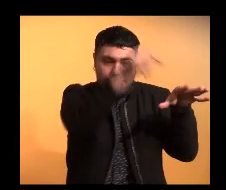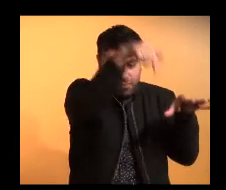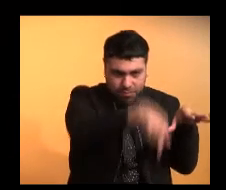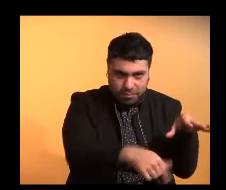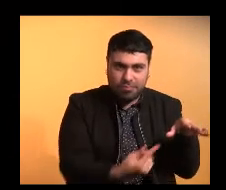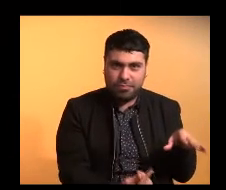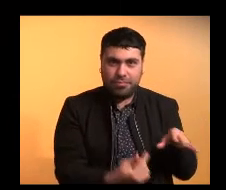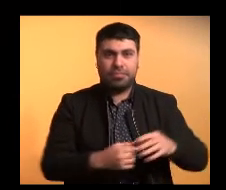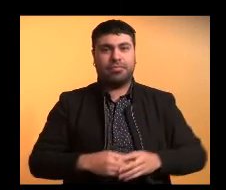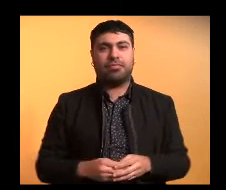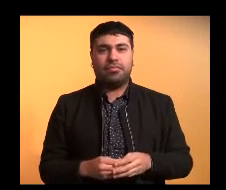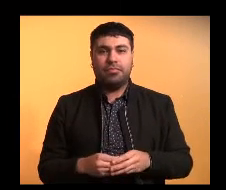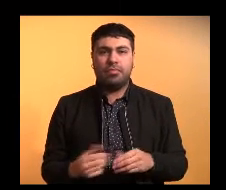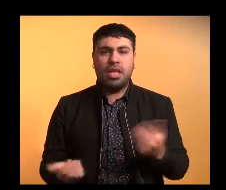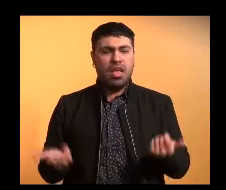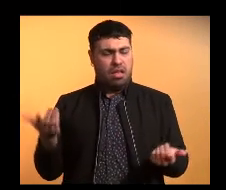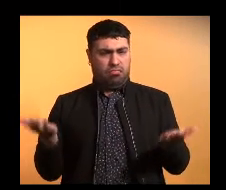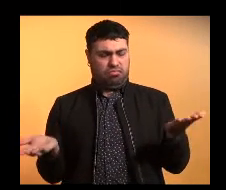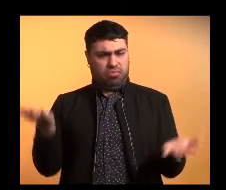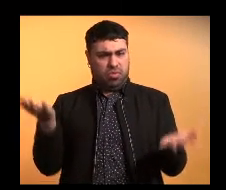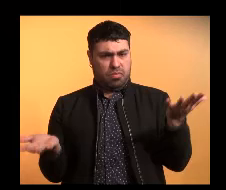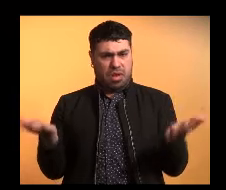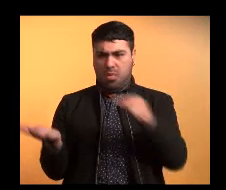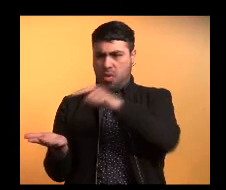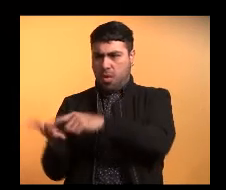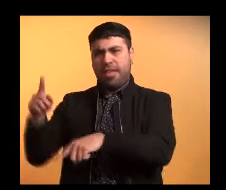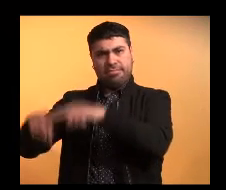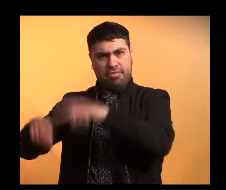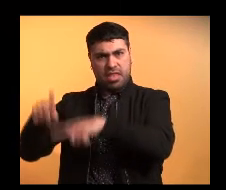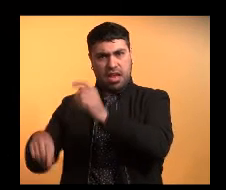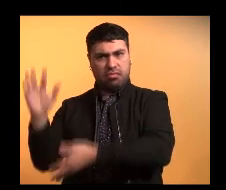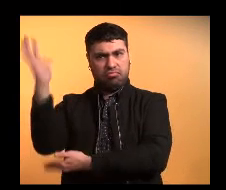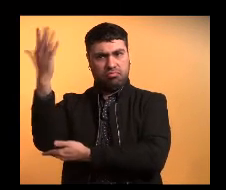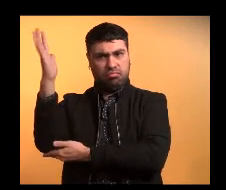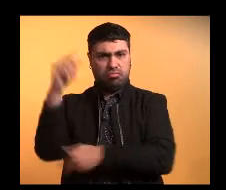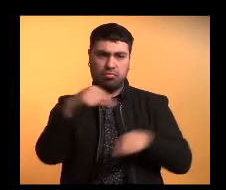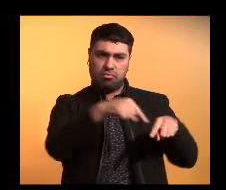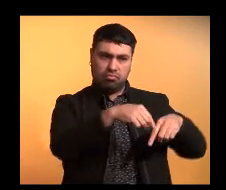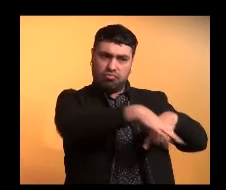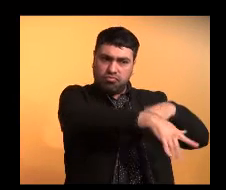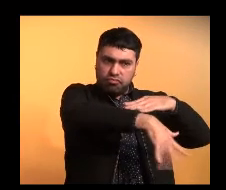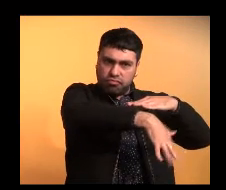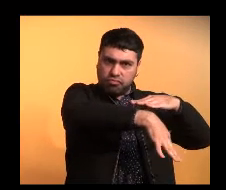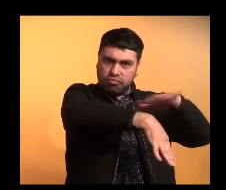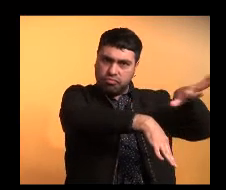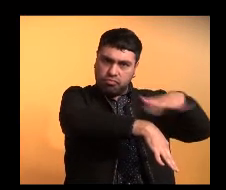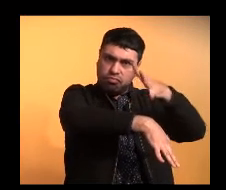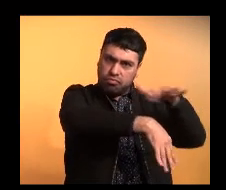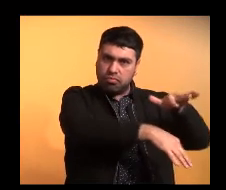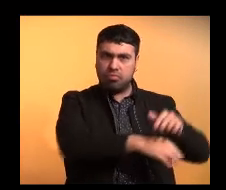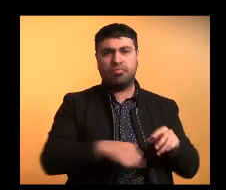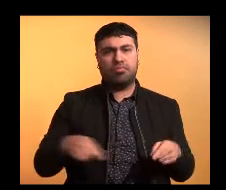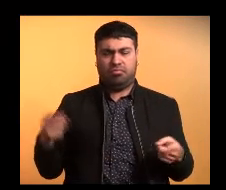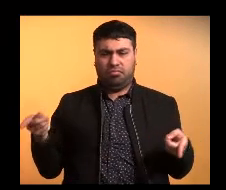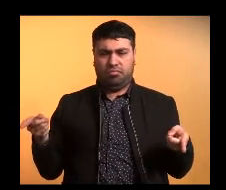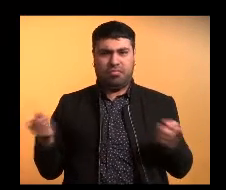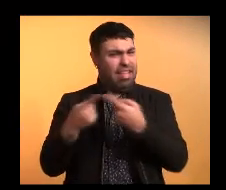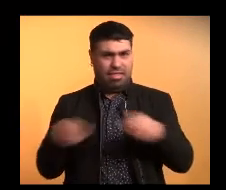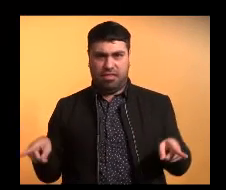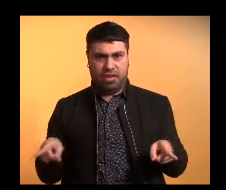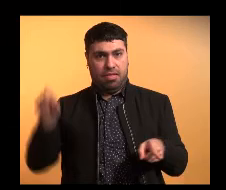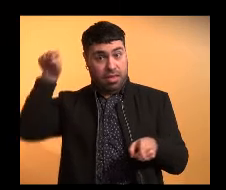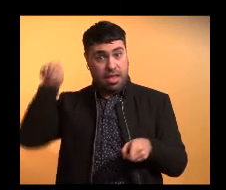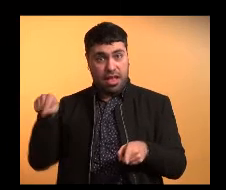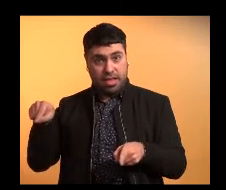plantas terrestres, son mucho más simples morfológicamente. Por ejemplo, no tienen raíces y no tienen sistemas de conducción. Las